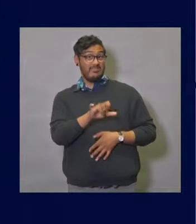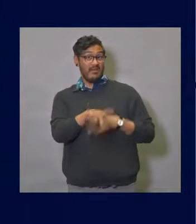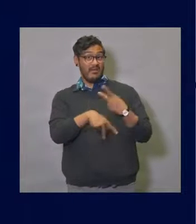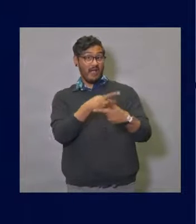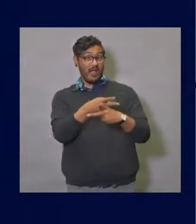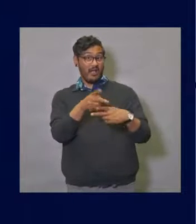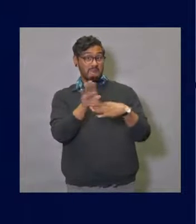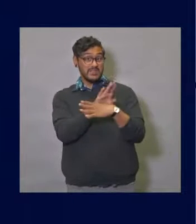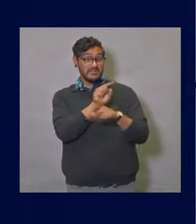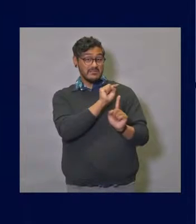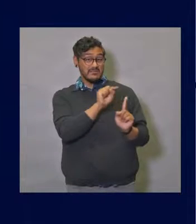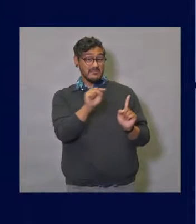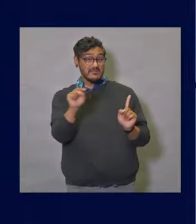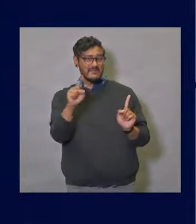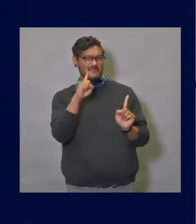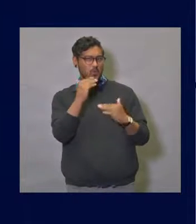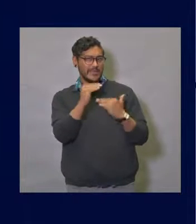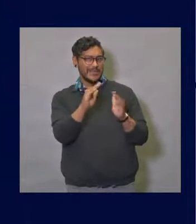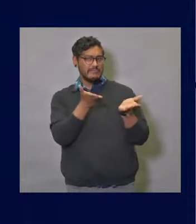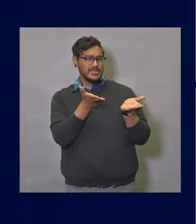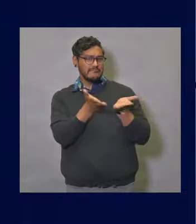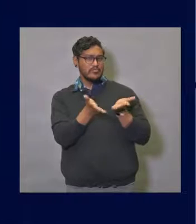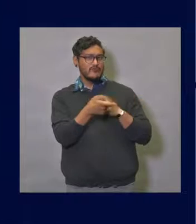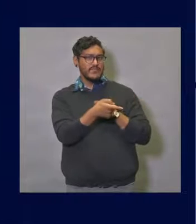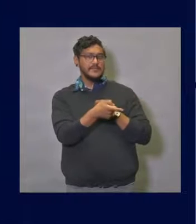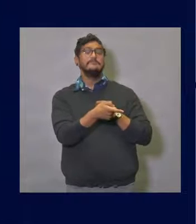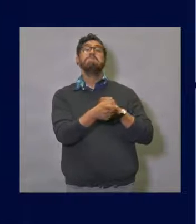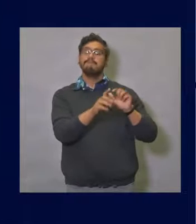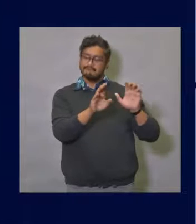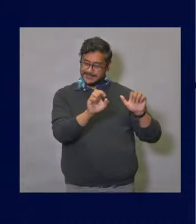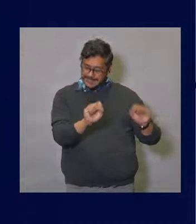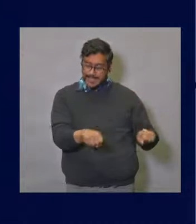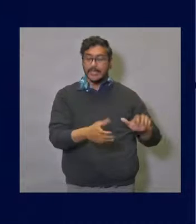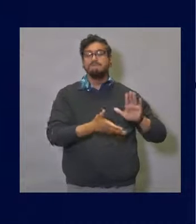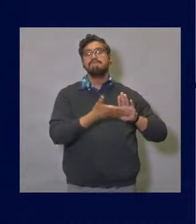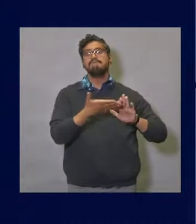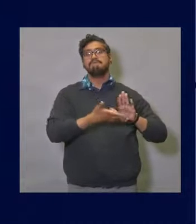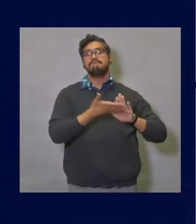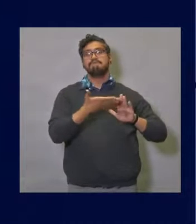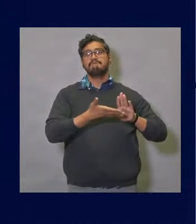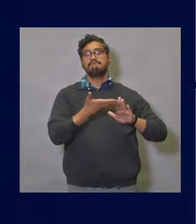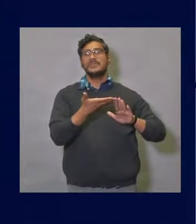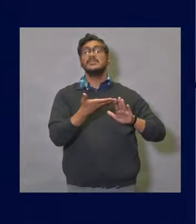negocios de servicios limitados se les permite operar en espacios interiores